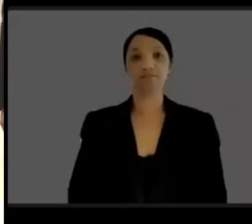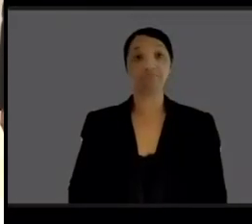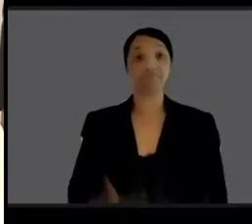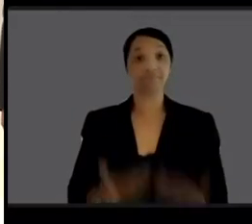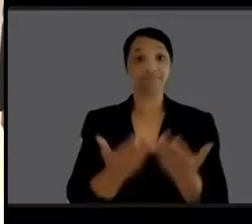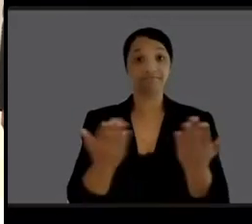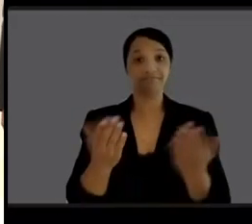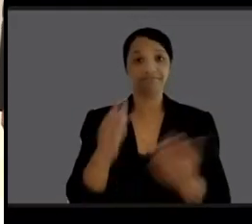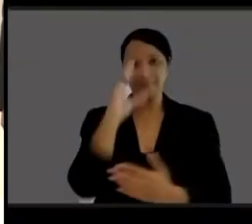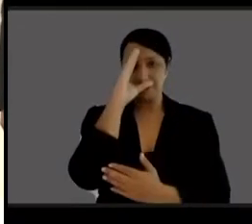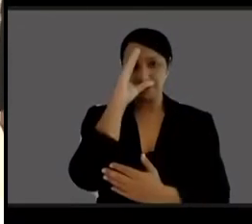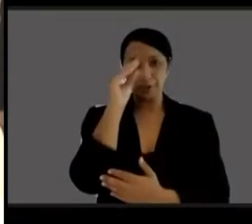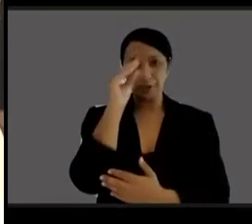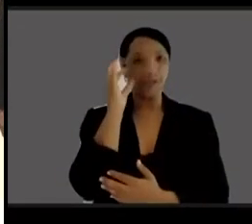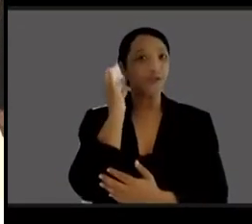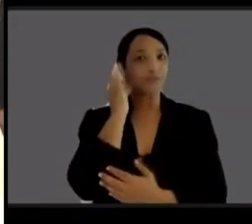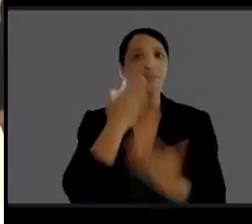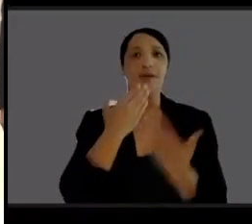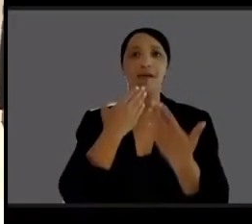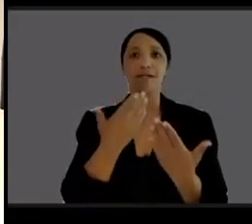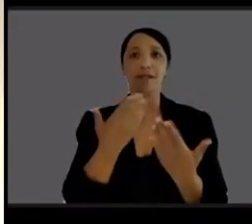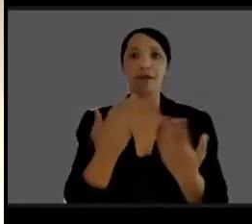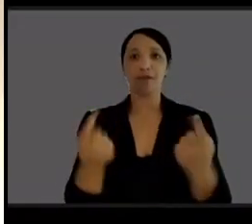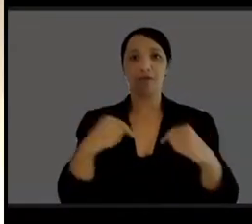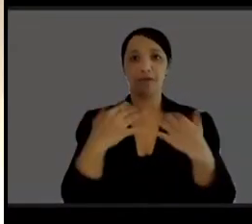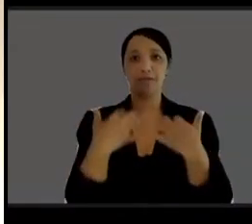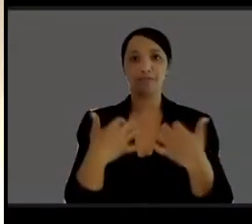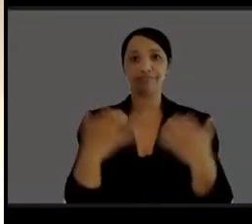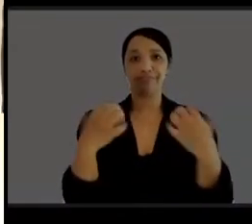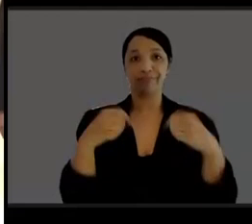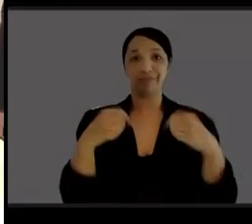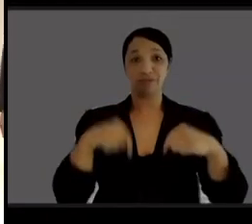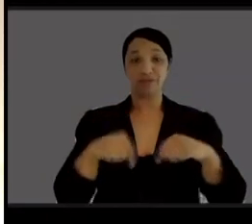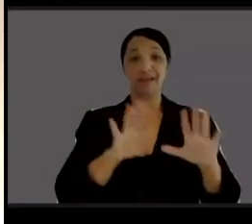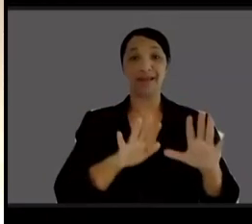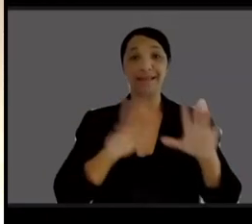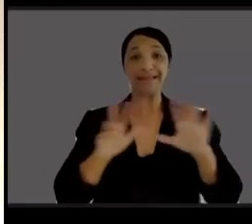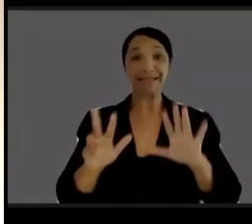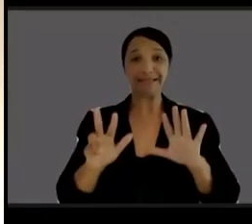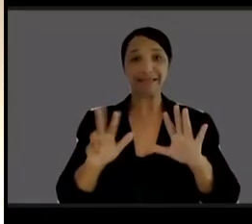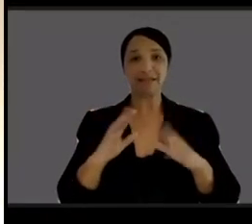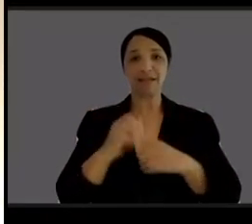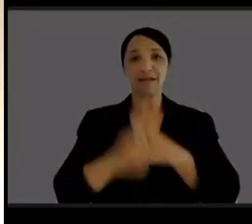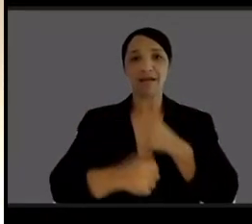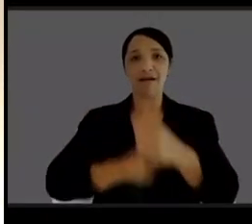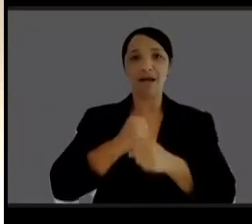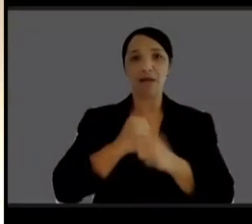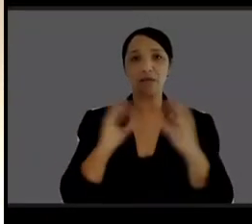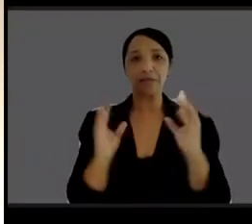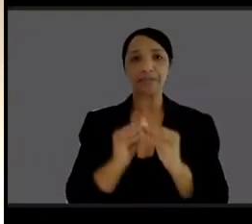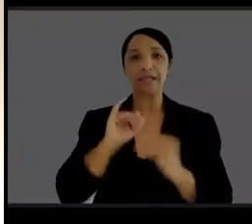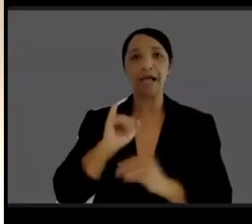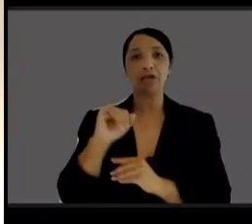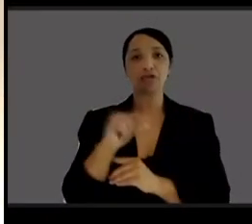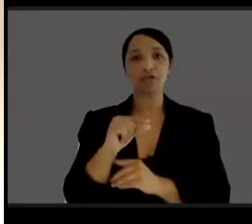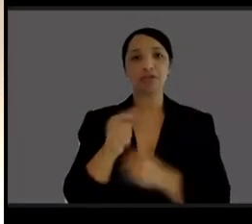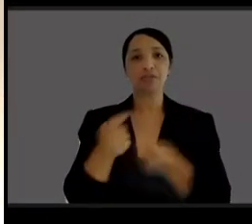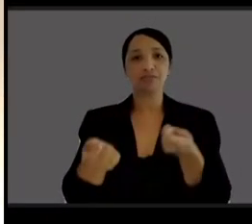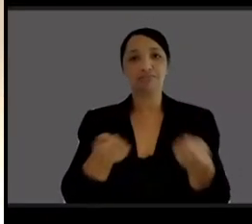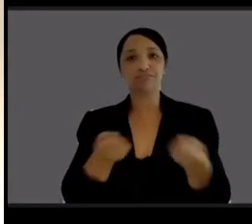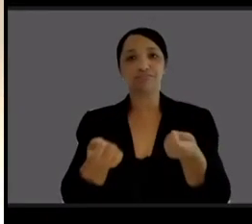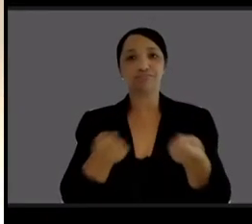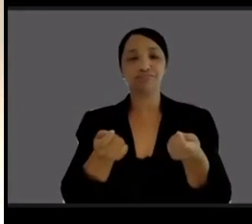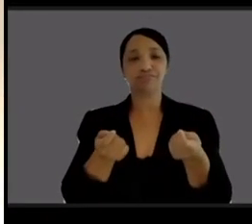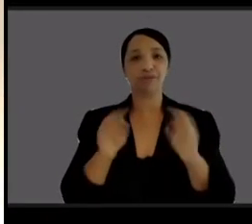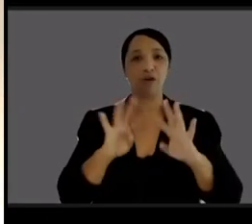Damas y caballeros, muchísimas gracias por acompañarnos el día de hoy a la 18ª reunión anual del Foro